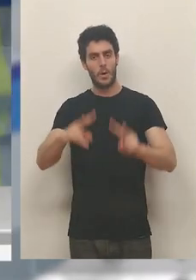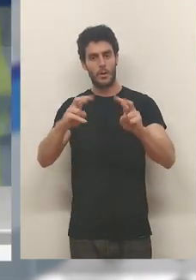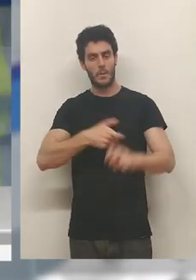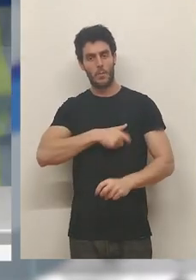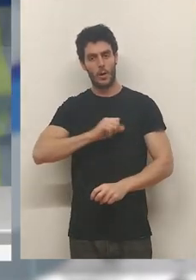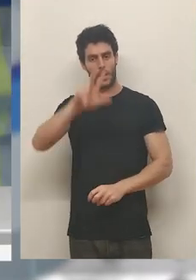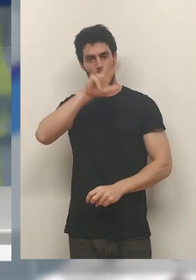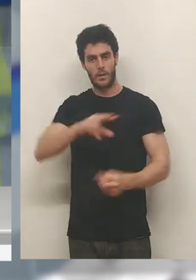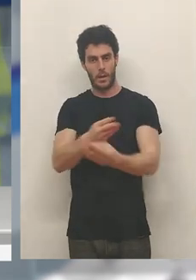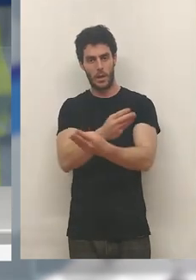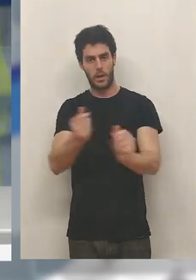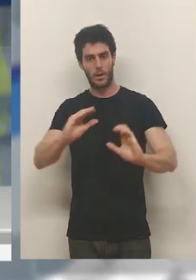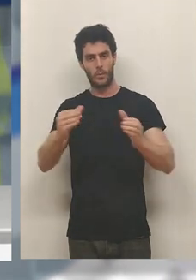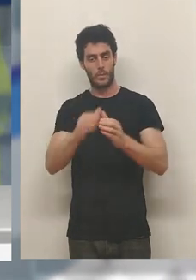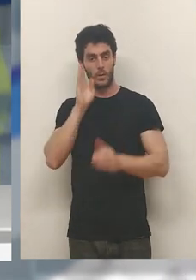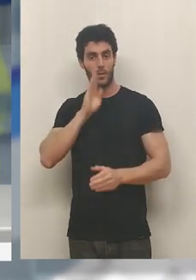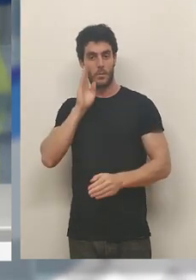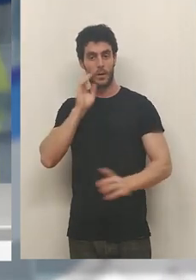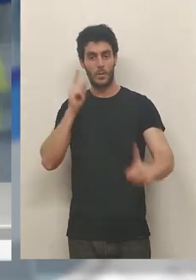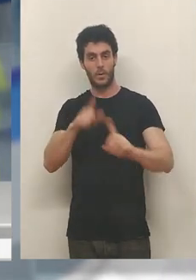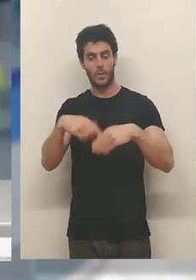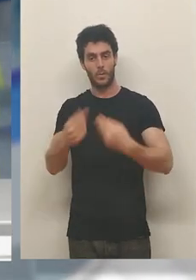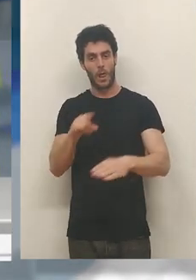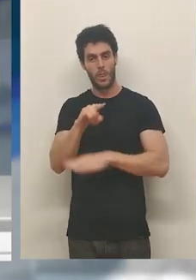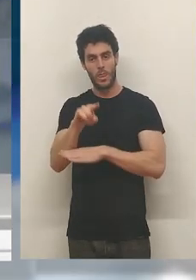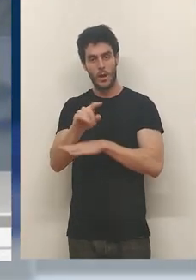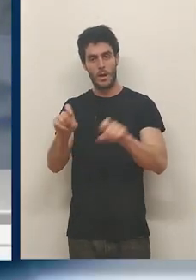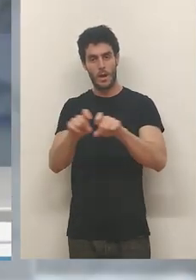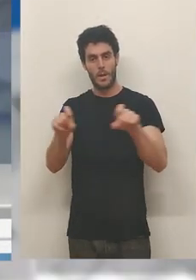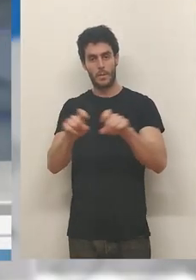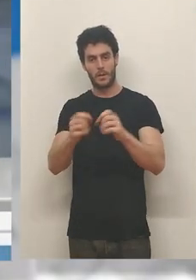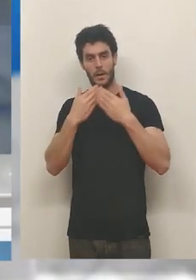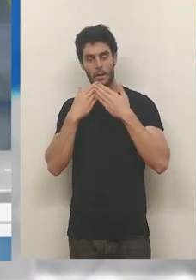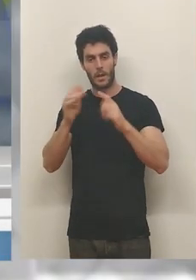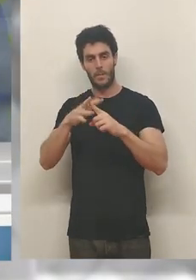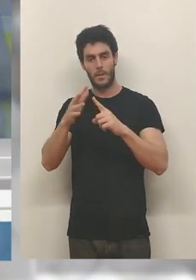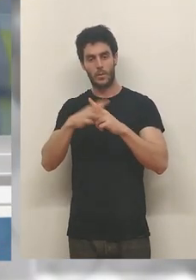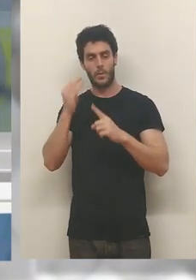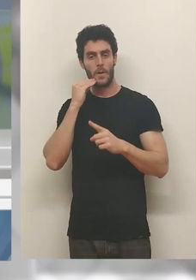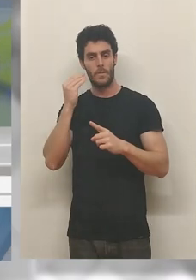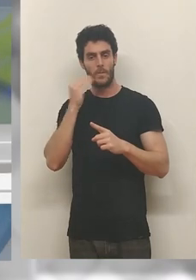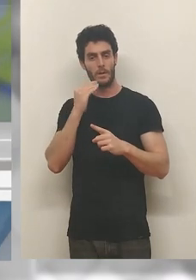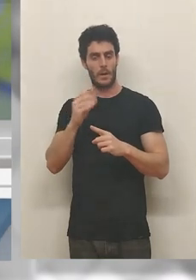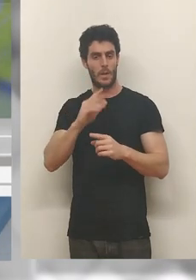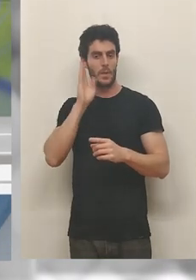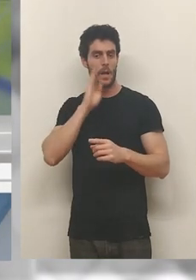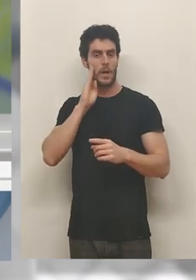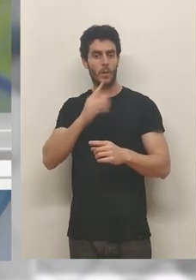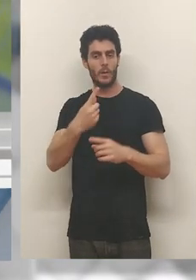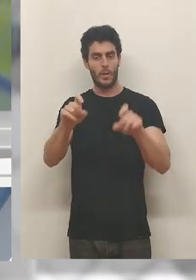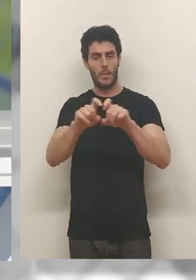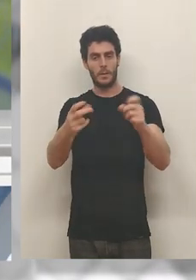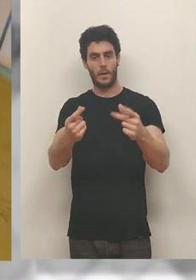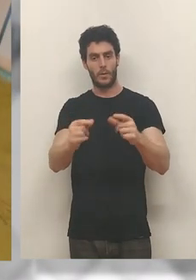Y les contamos ahora que la Policía Nacional ha desmantelado un grupo criminal que se dedicaba a estafar a empresas a través de facturas falsas. Los